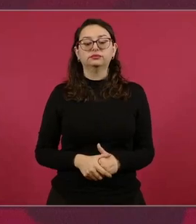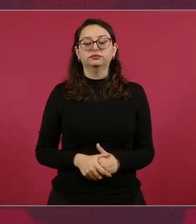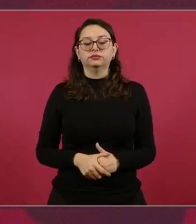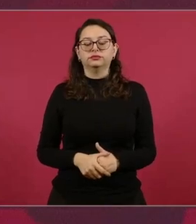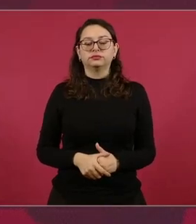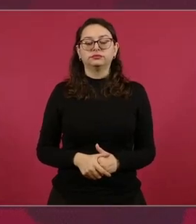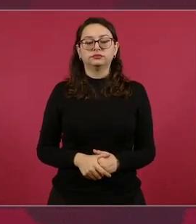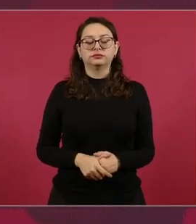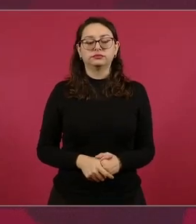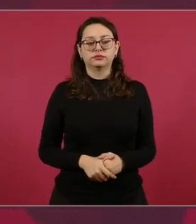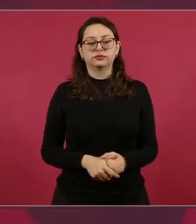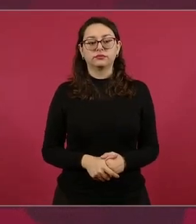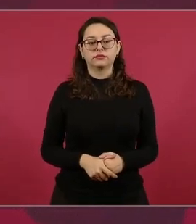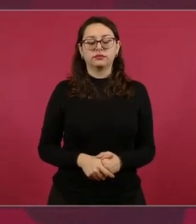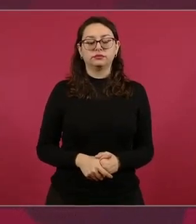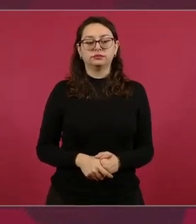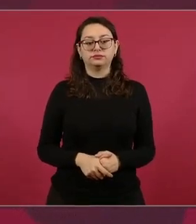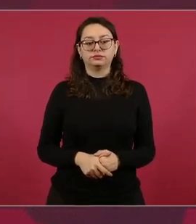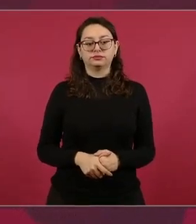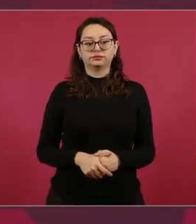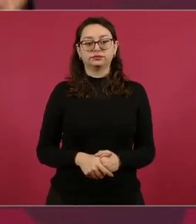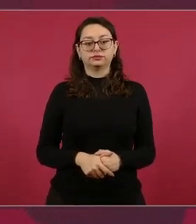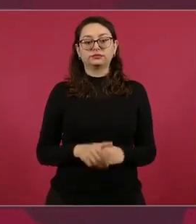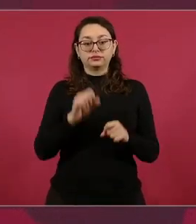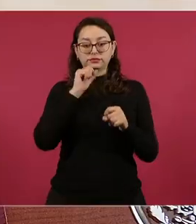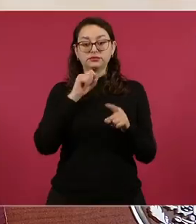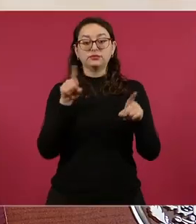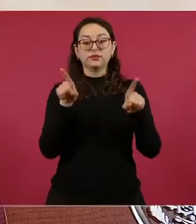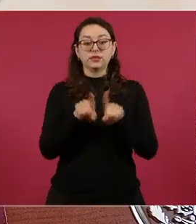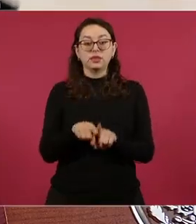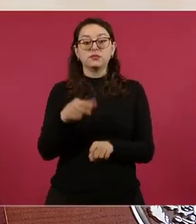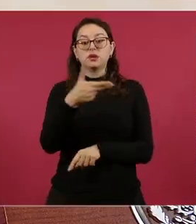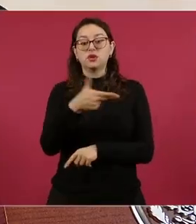Y era dueño del Hotel Fiesta Americana,